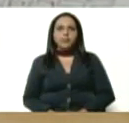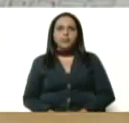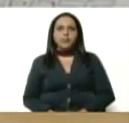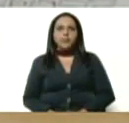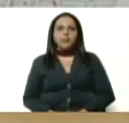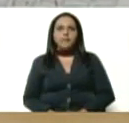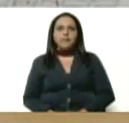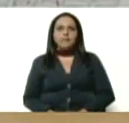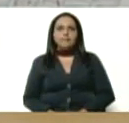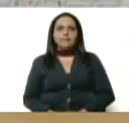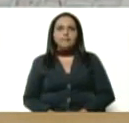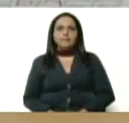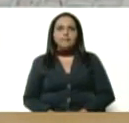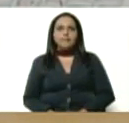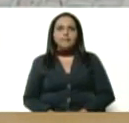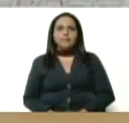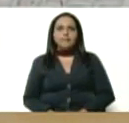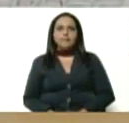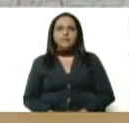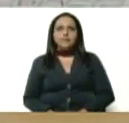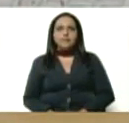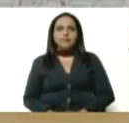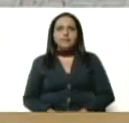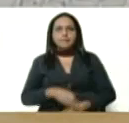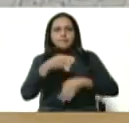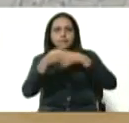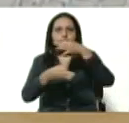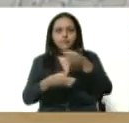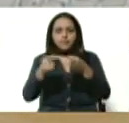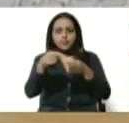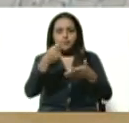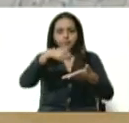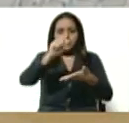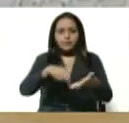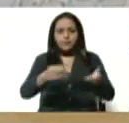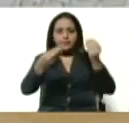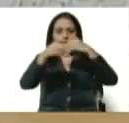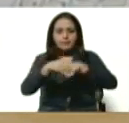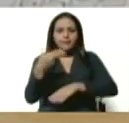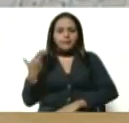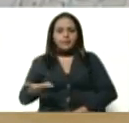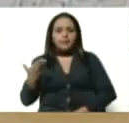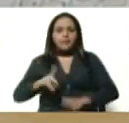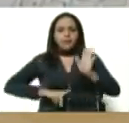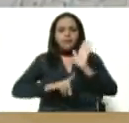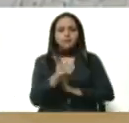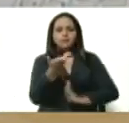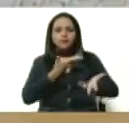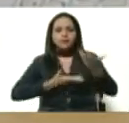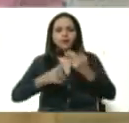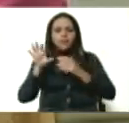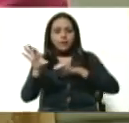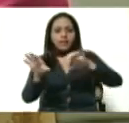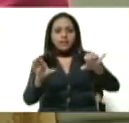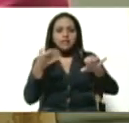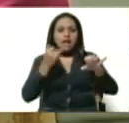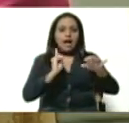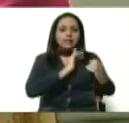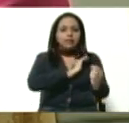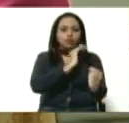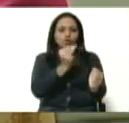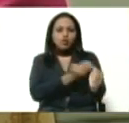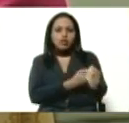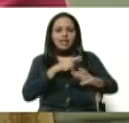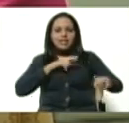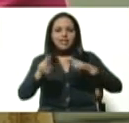Les decía que toda esta firma de acuerdos importantes que se han desarrollado entre ambas naciones han permitido además el fortalecimiento de